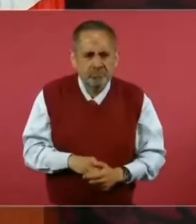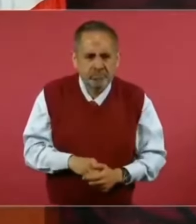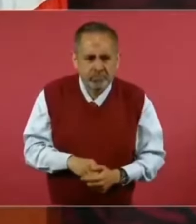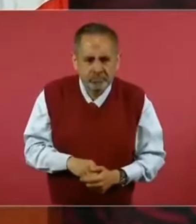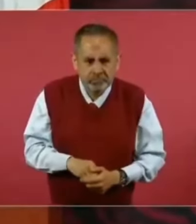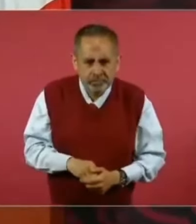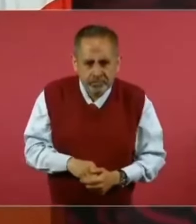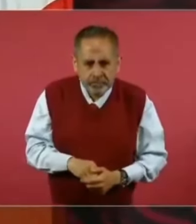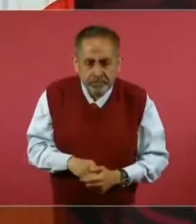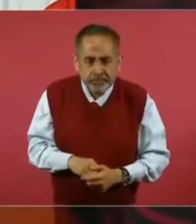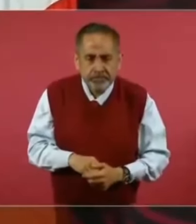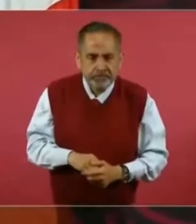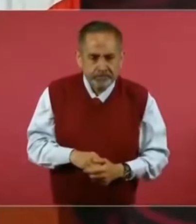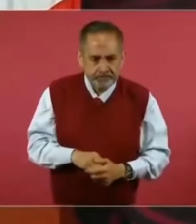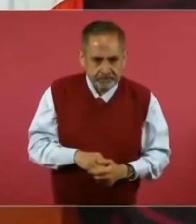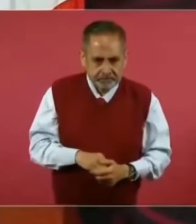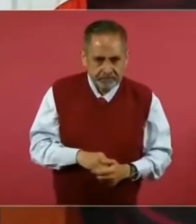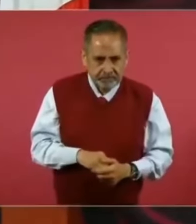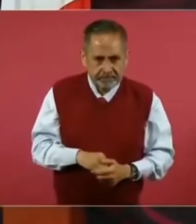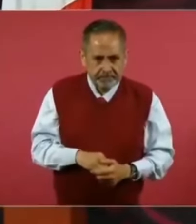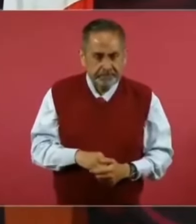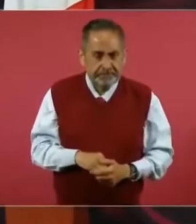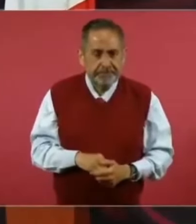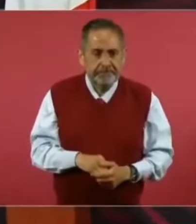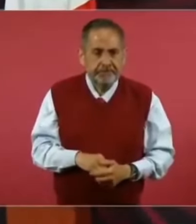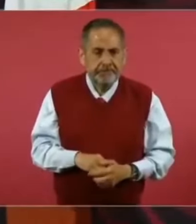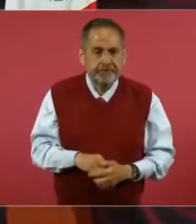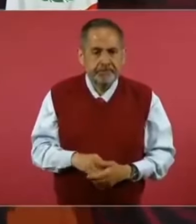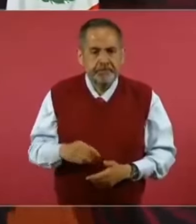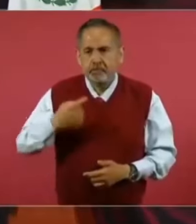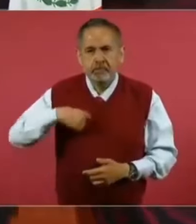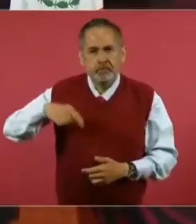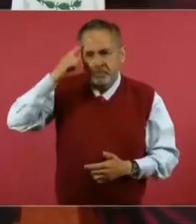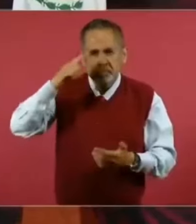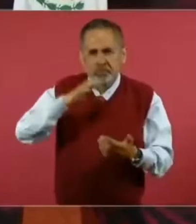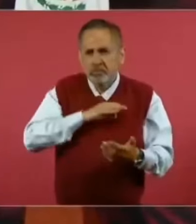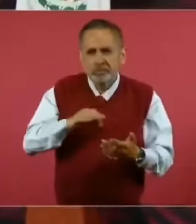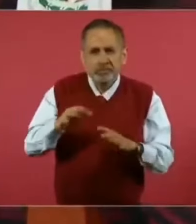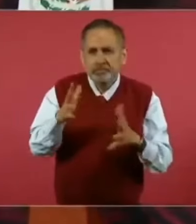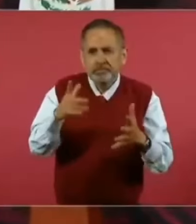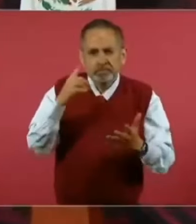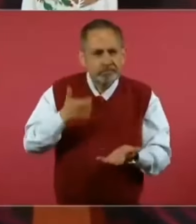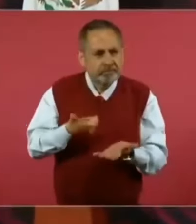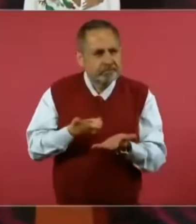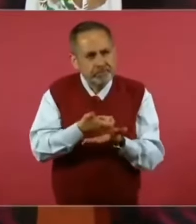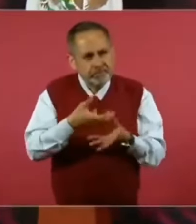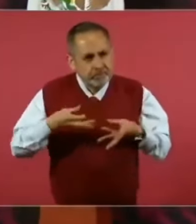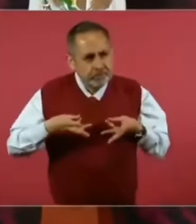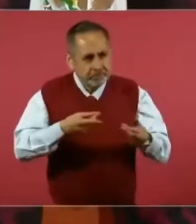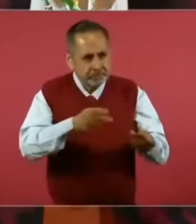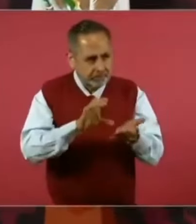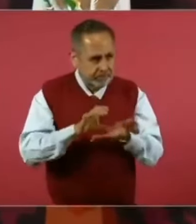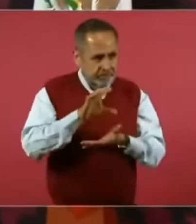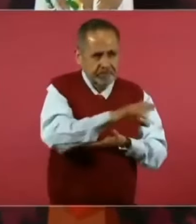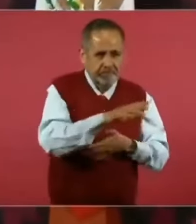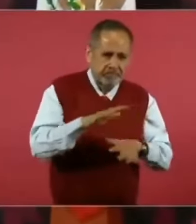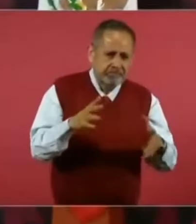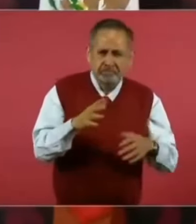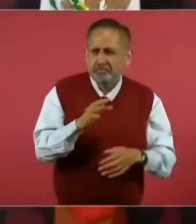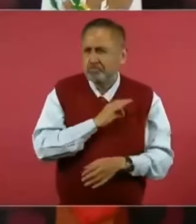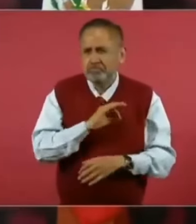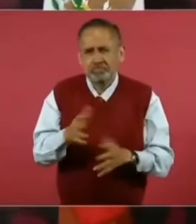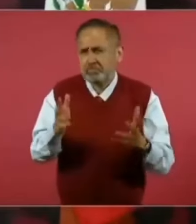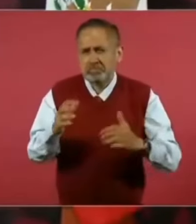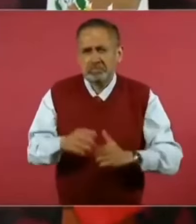nosotros eh ejercimos Como cuando